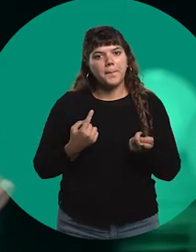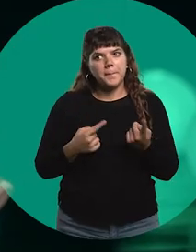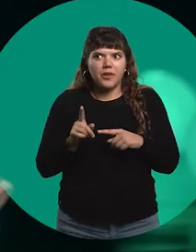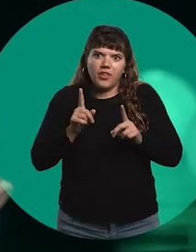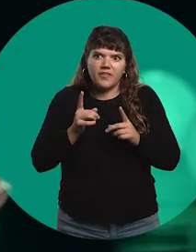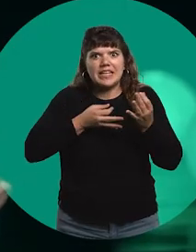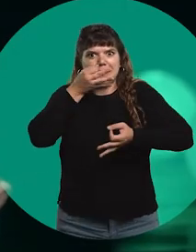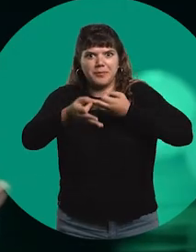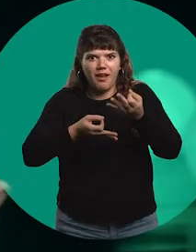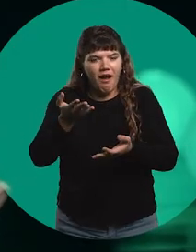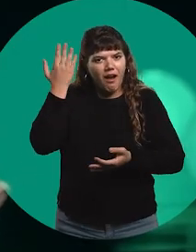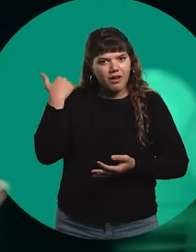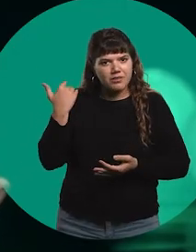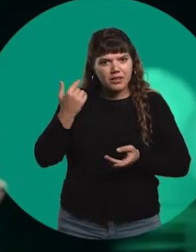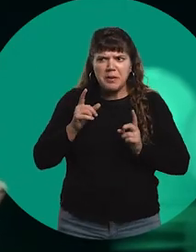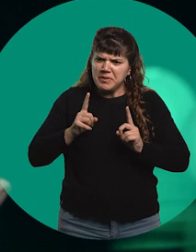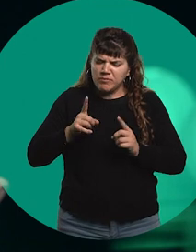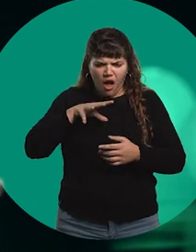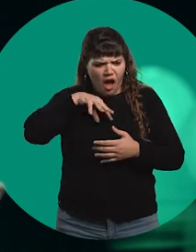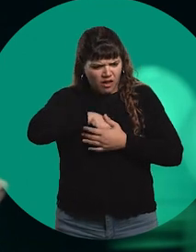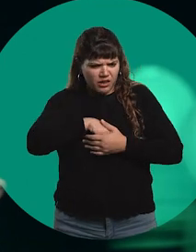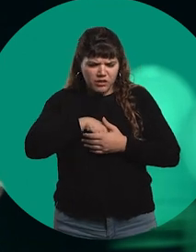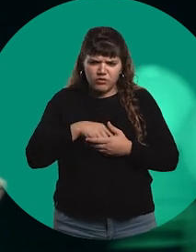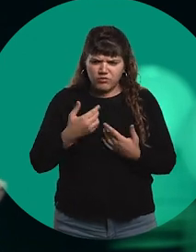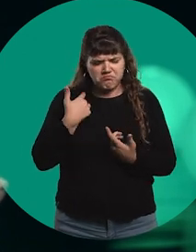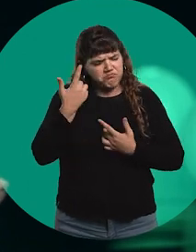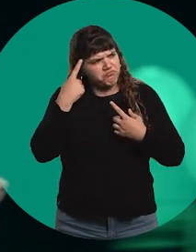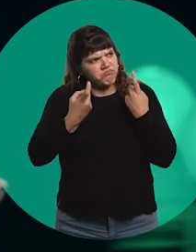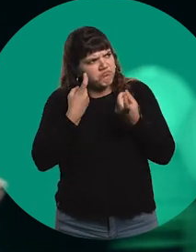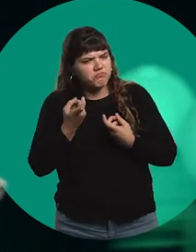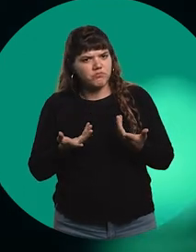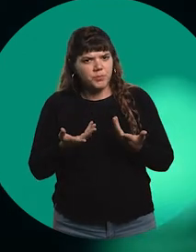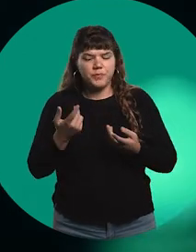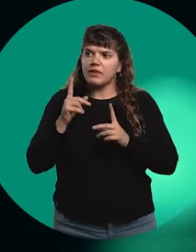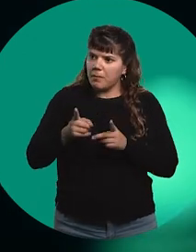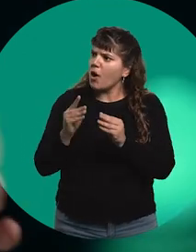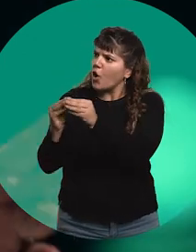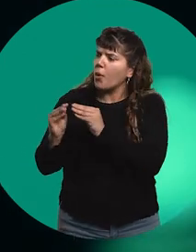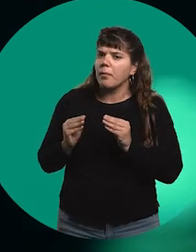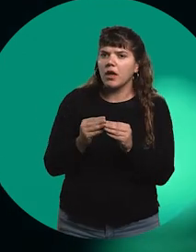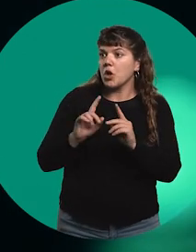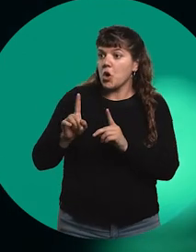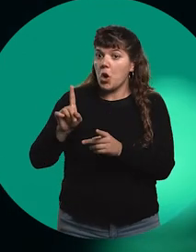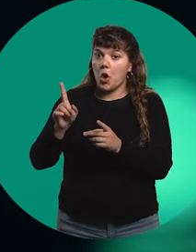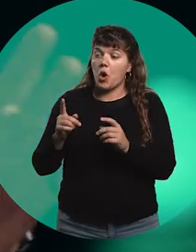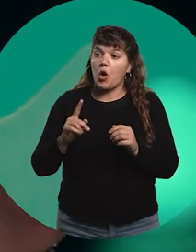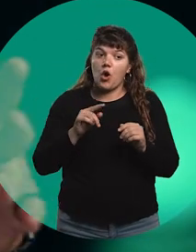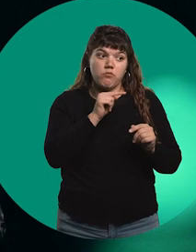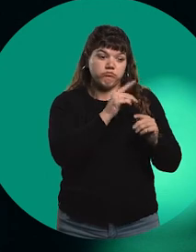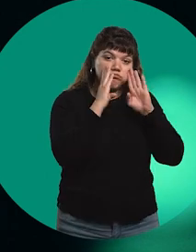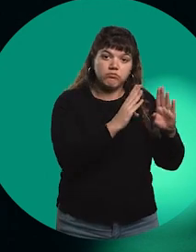que explicarlo. Incluso internamente, hasta los paralelos, los compañeros que no estaban en animación,